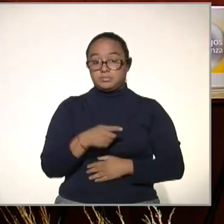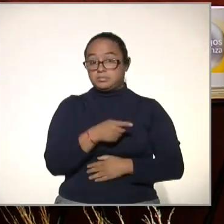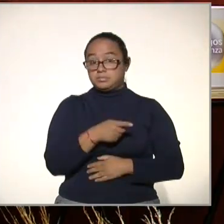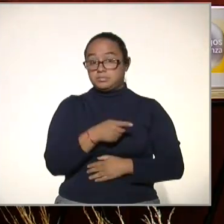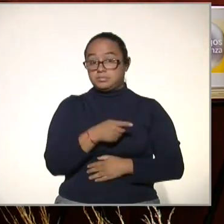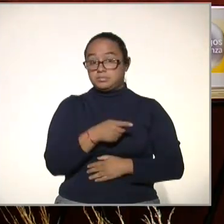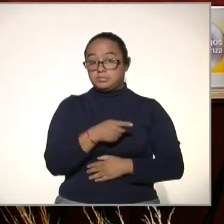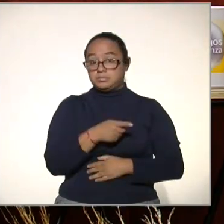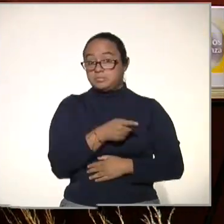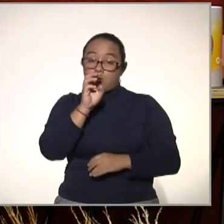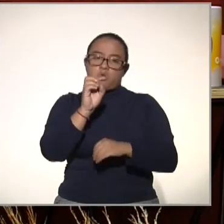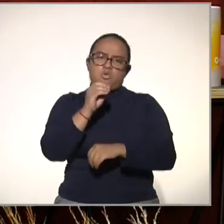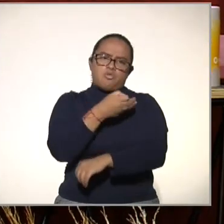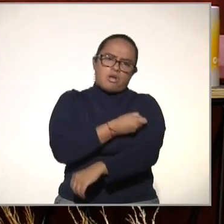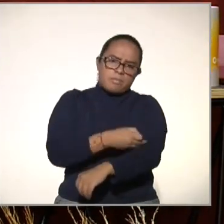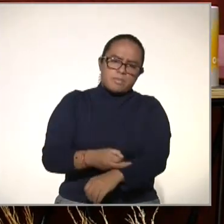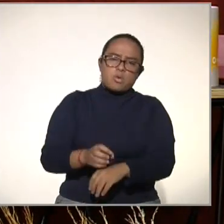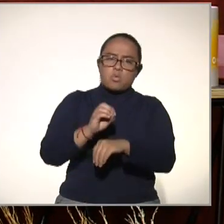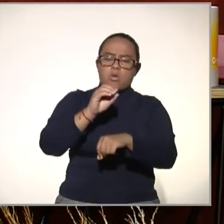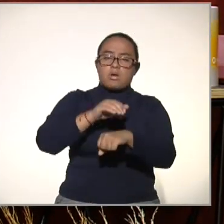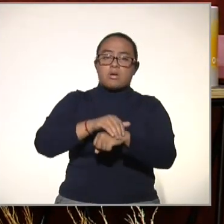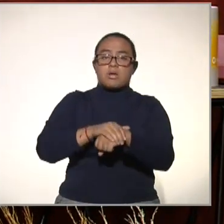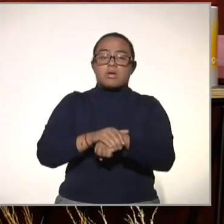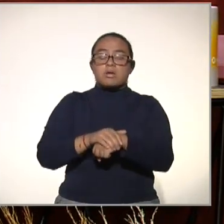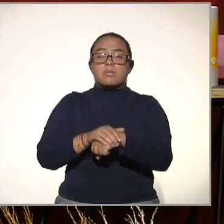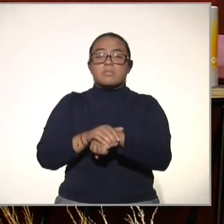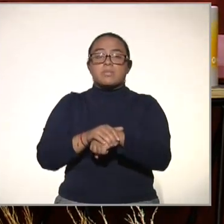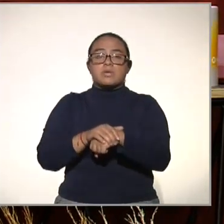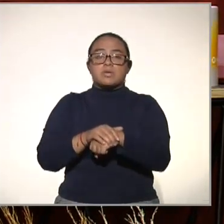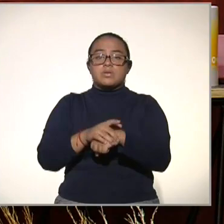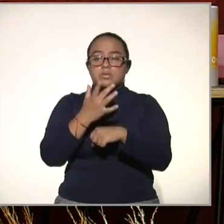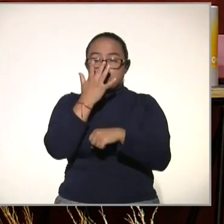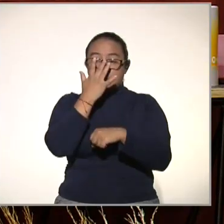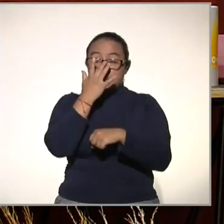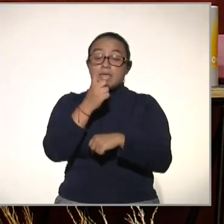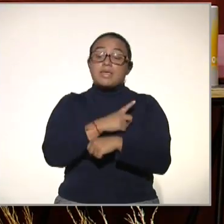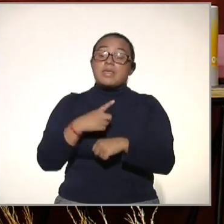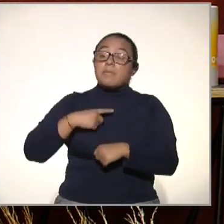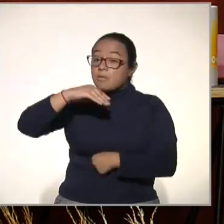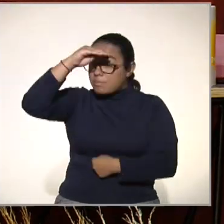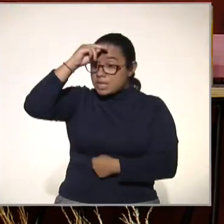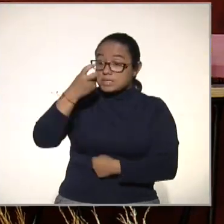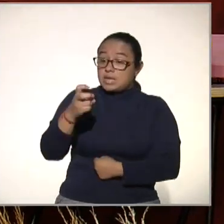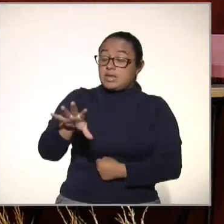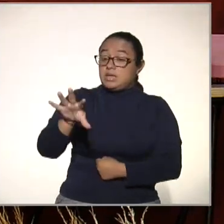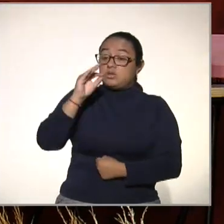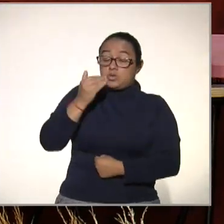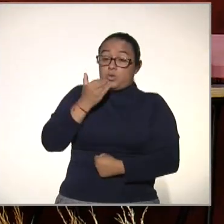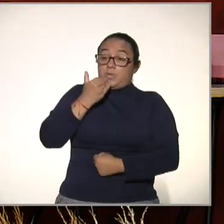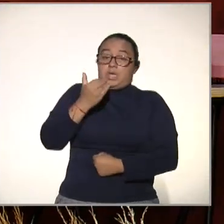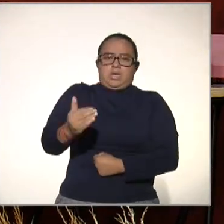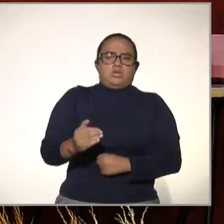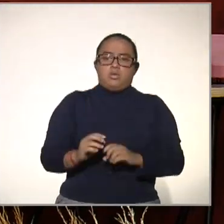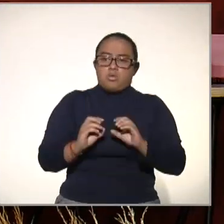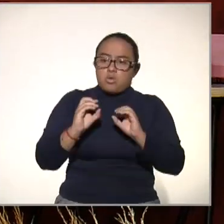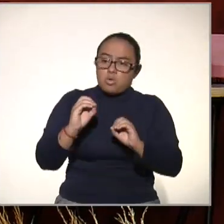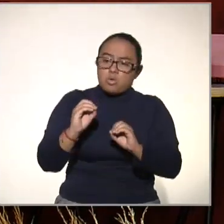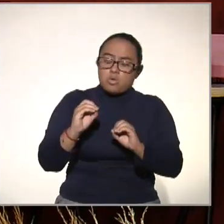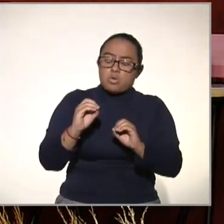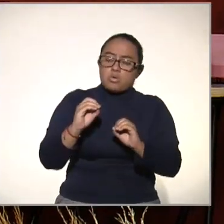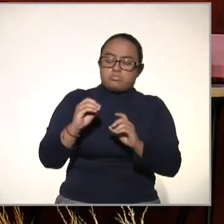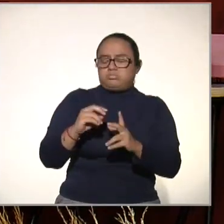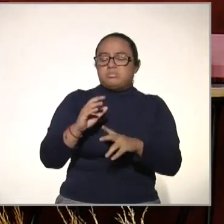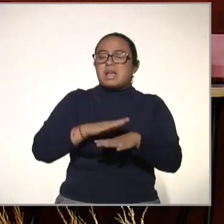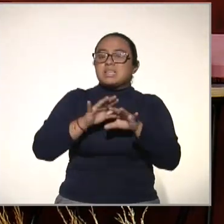como familias, como amigos, no hay que buscar lo correcto, sino el bienestar.